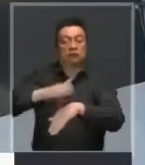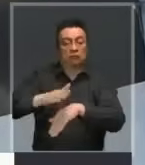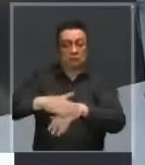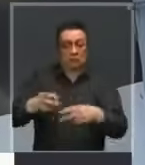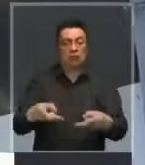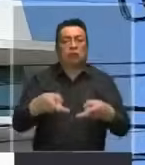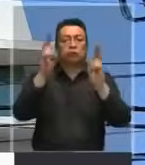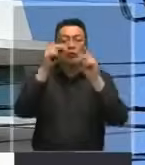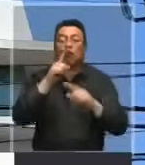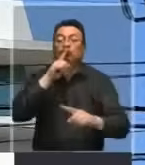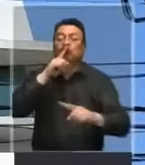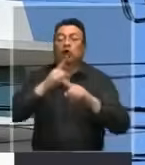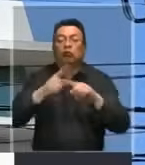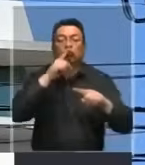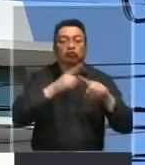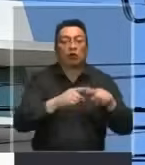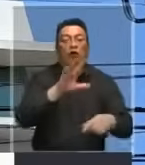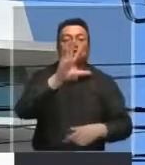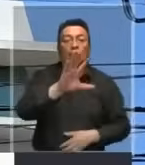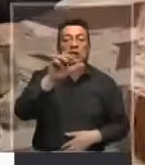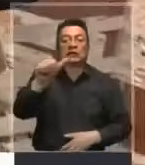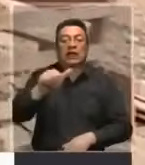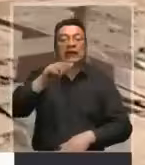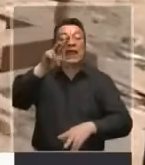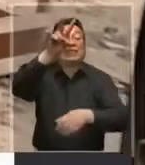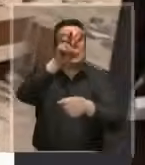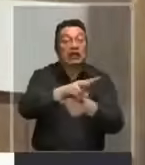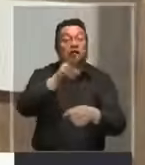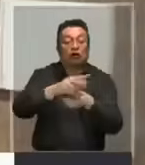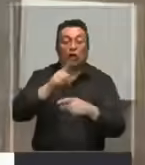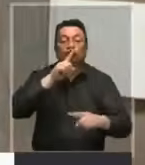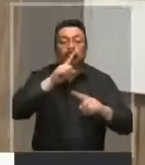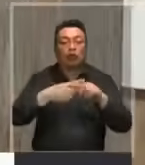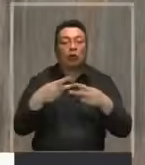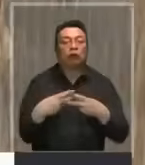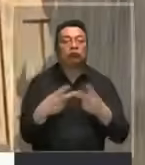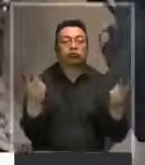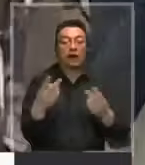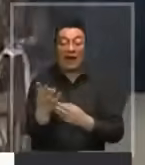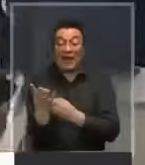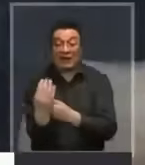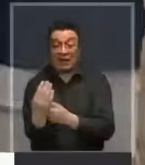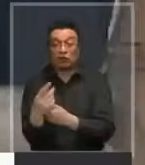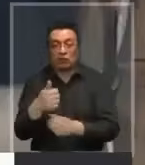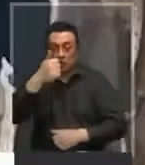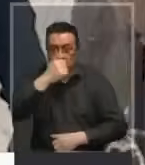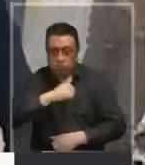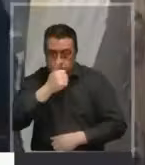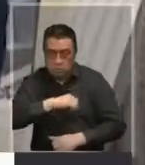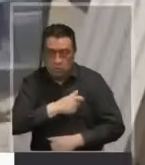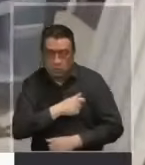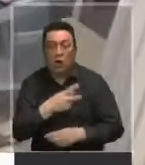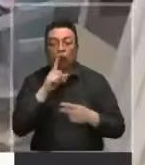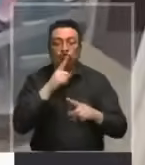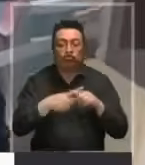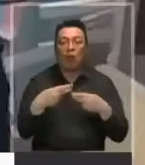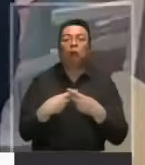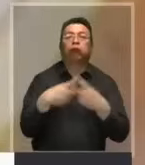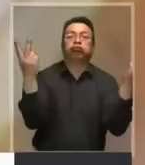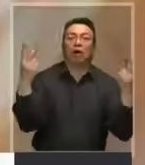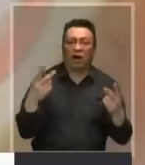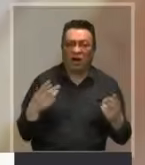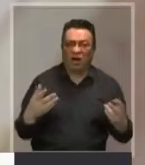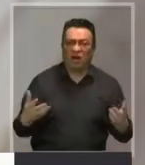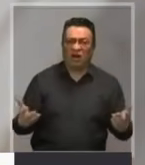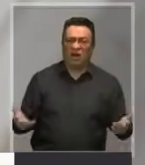de la identidad de 56 testigos protegidos, incluidos 14 agentes encubiertos. Son los mismos